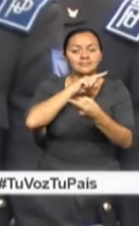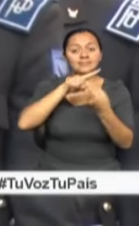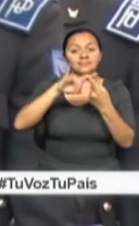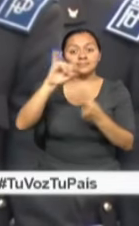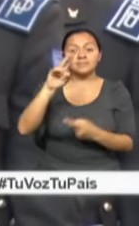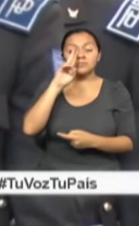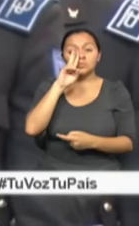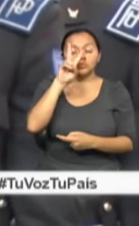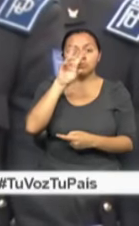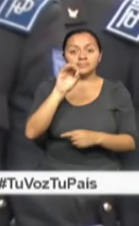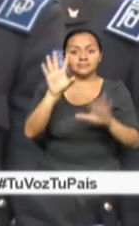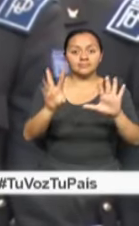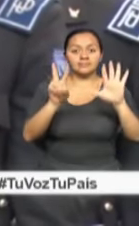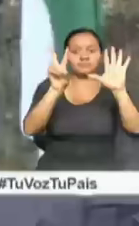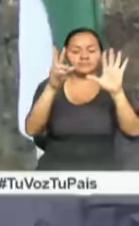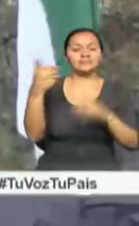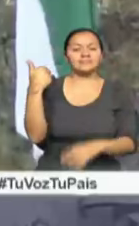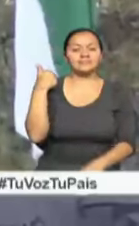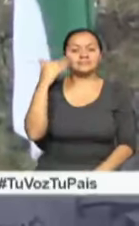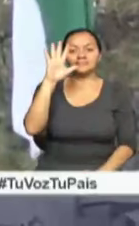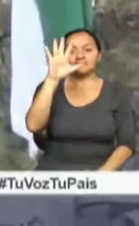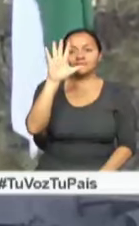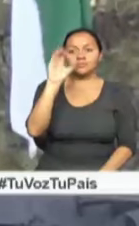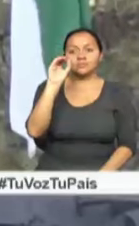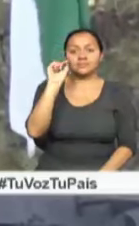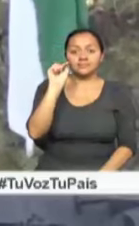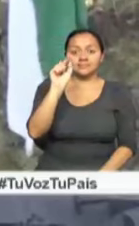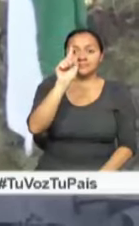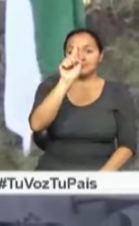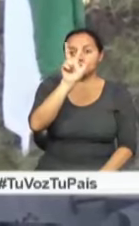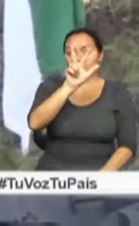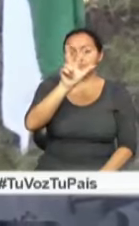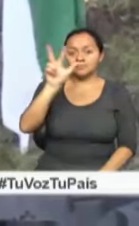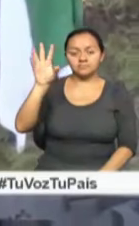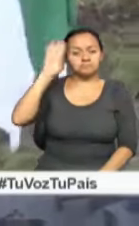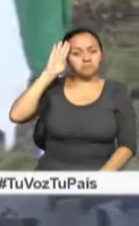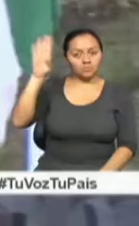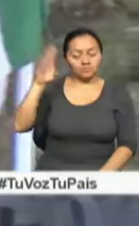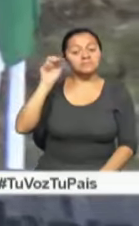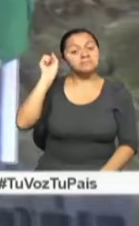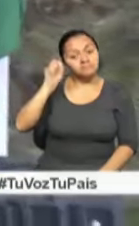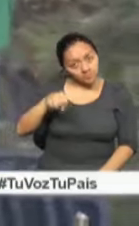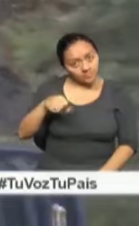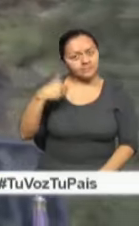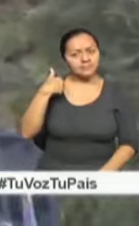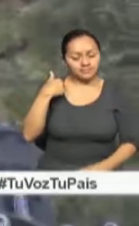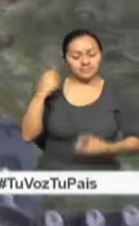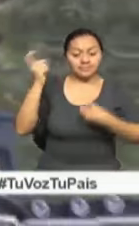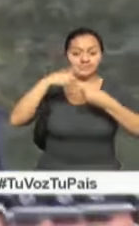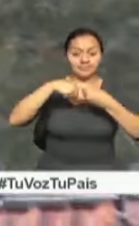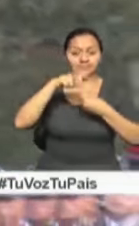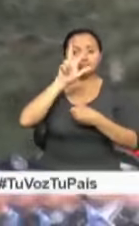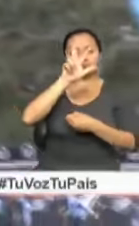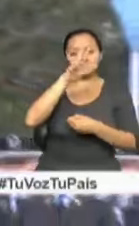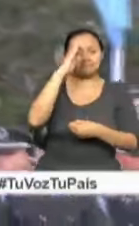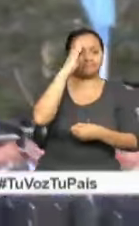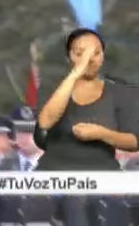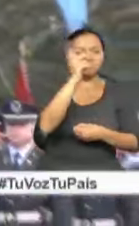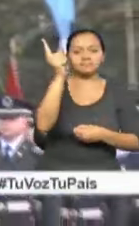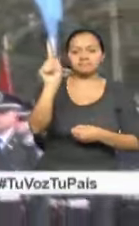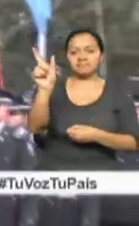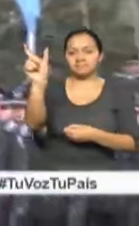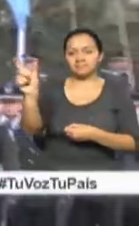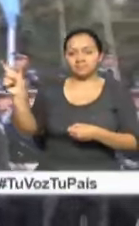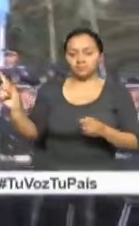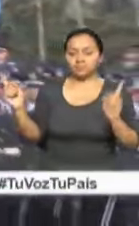de 2017 es tener 50.133 policías, lo que permitirá alcanzar una tasa de 3 gendarmes por 1.000